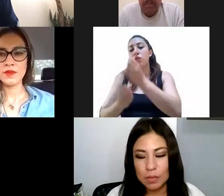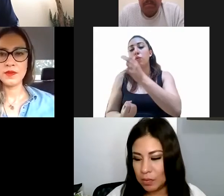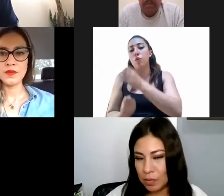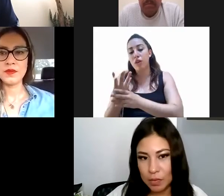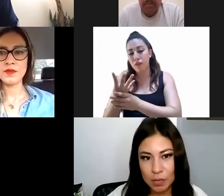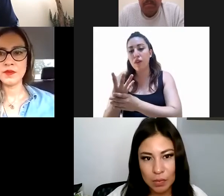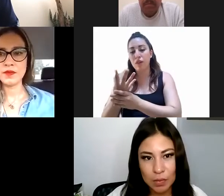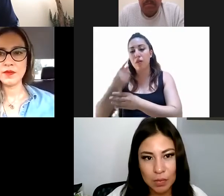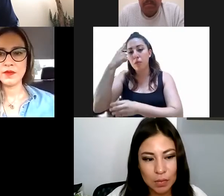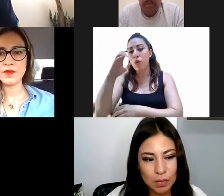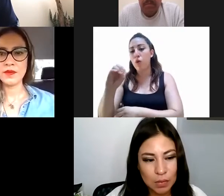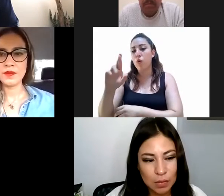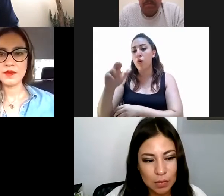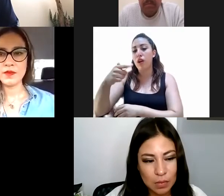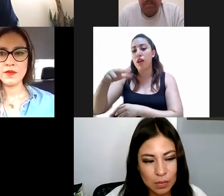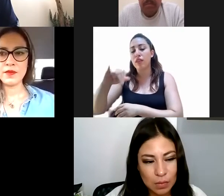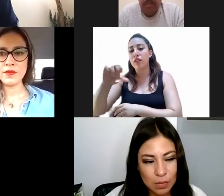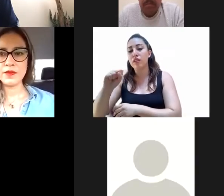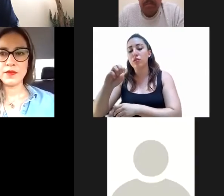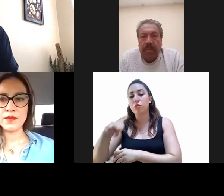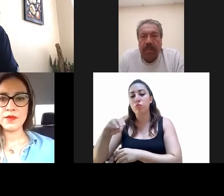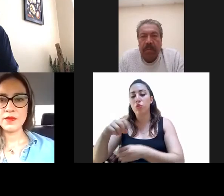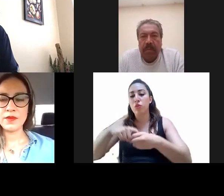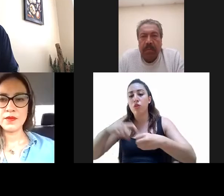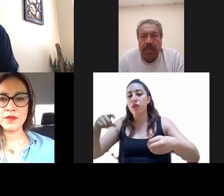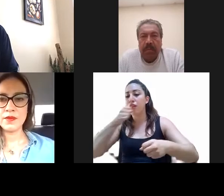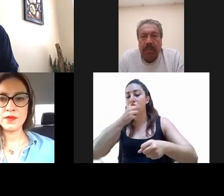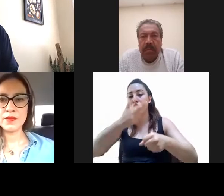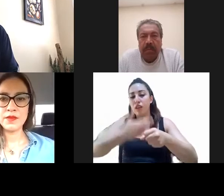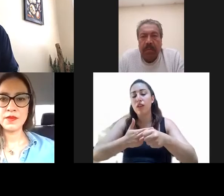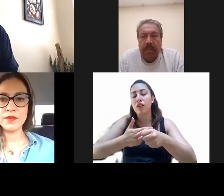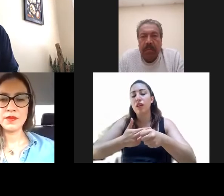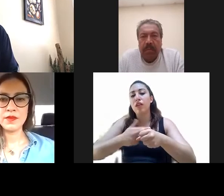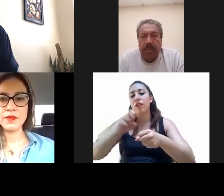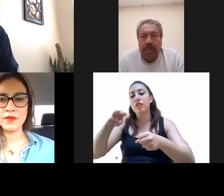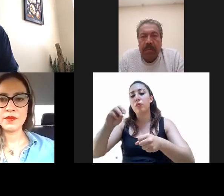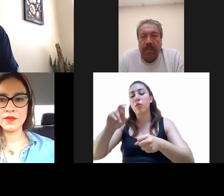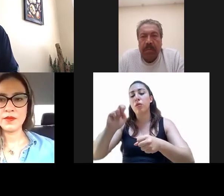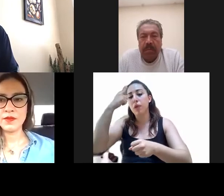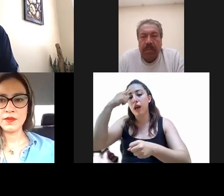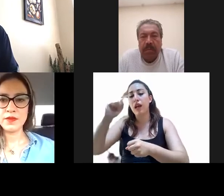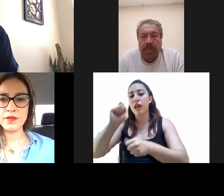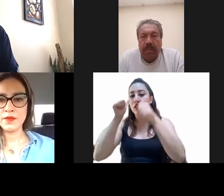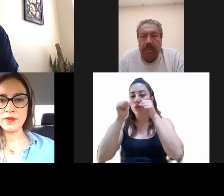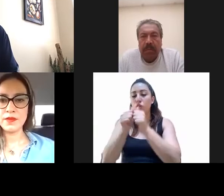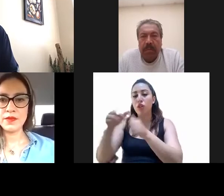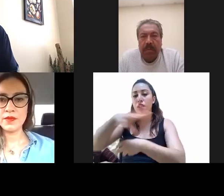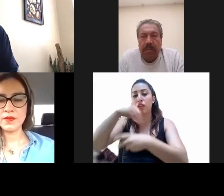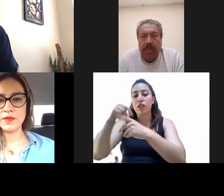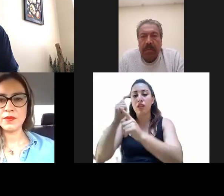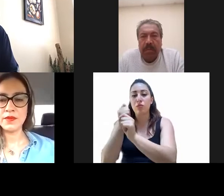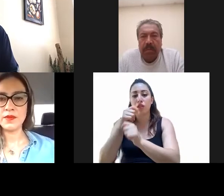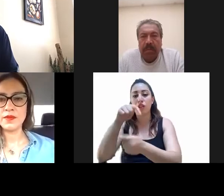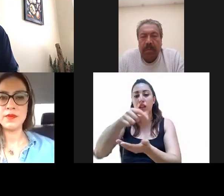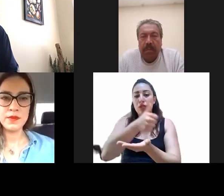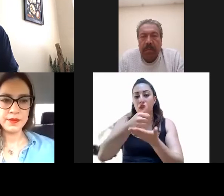organismo público descentralizado del servicio de transportes eléctricos de la Ciudad de México. En sentido, solicito a la